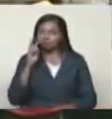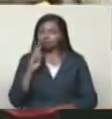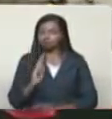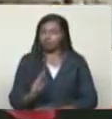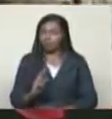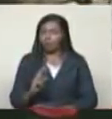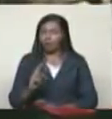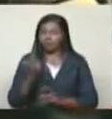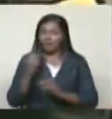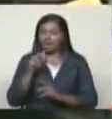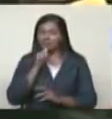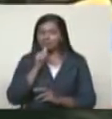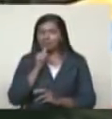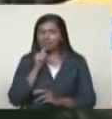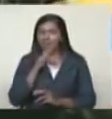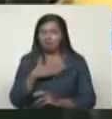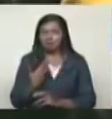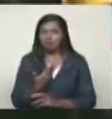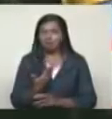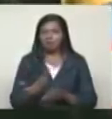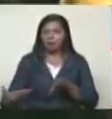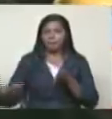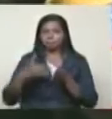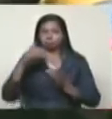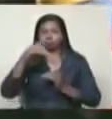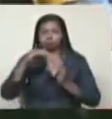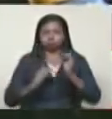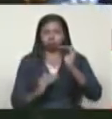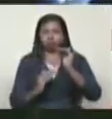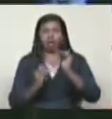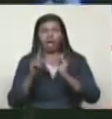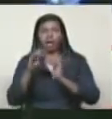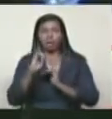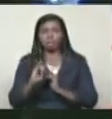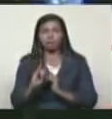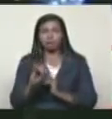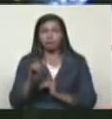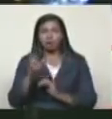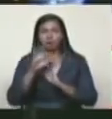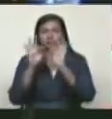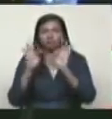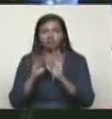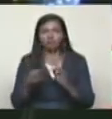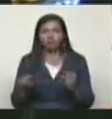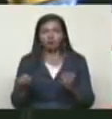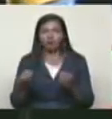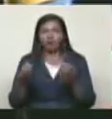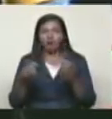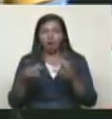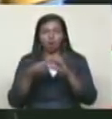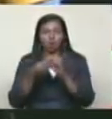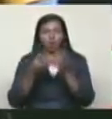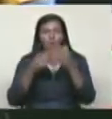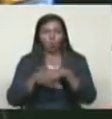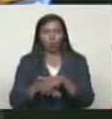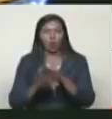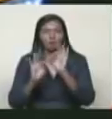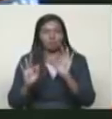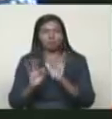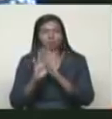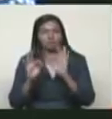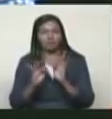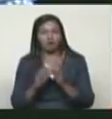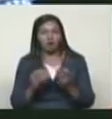respuesta a quienes han pretendido quebrar la moral y la doctrina de unión cívico-militar de la Fuerza